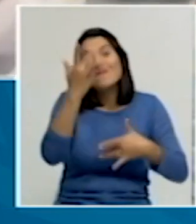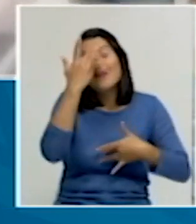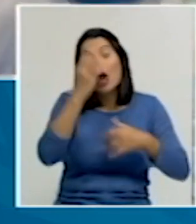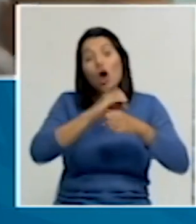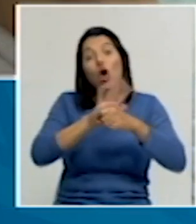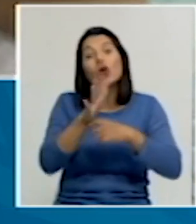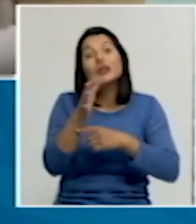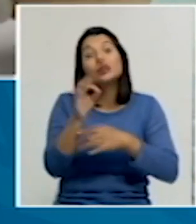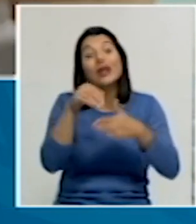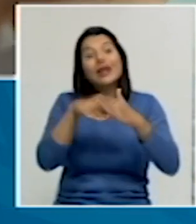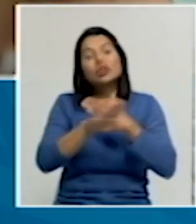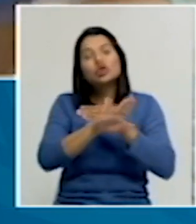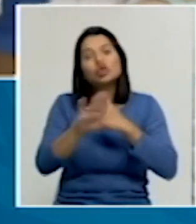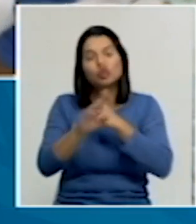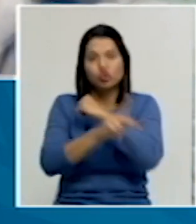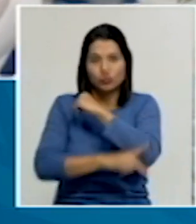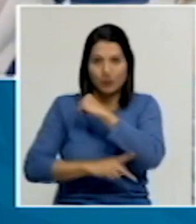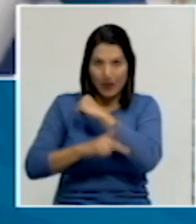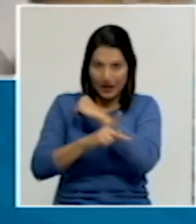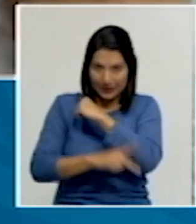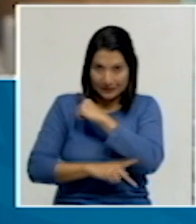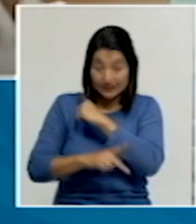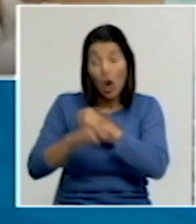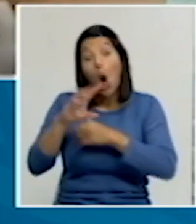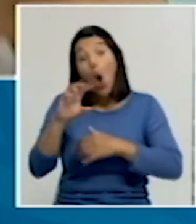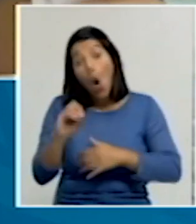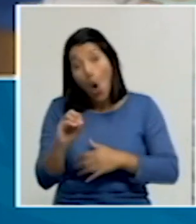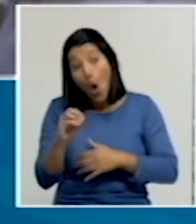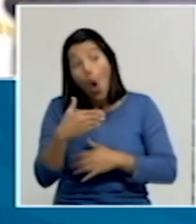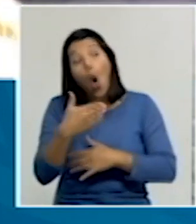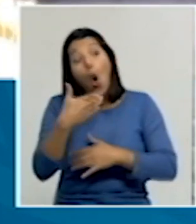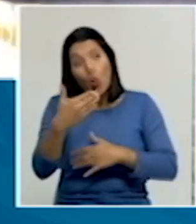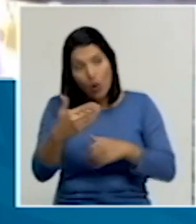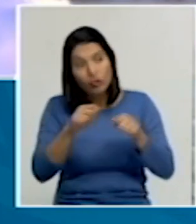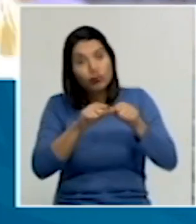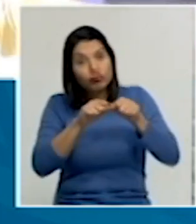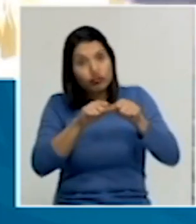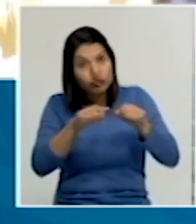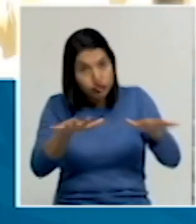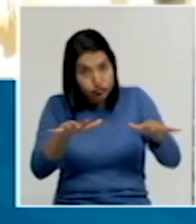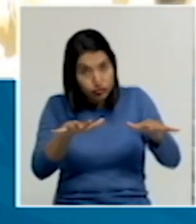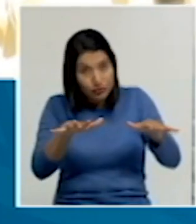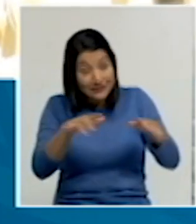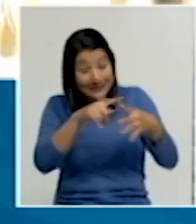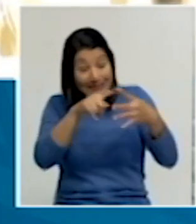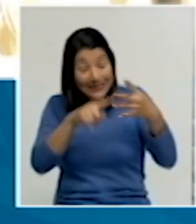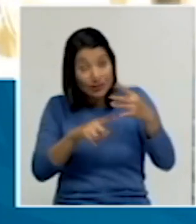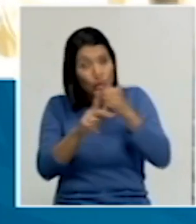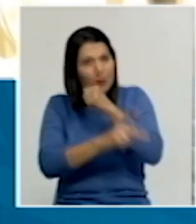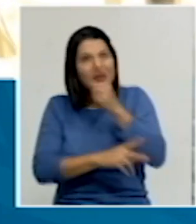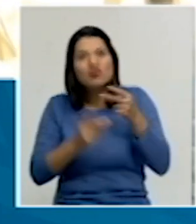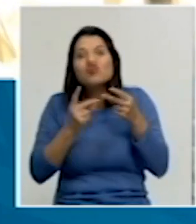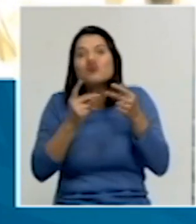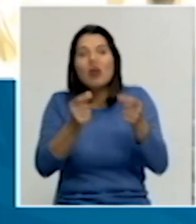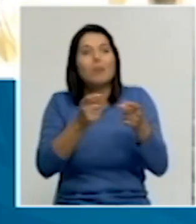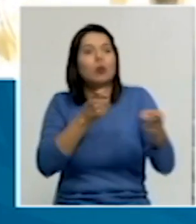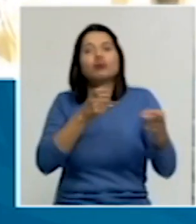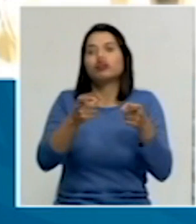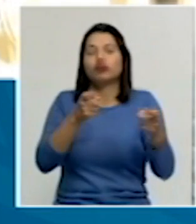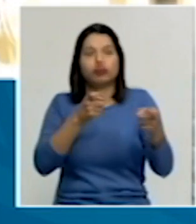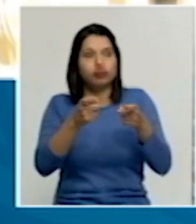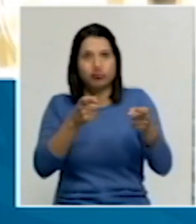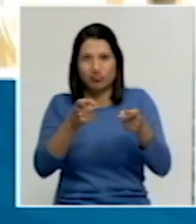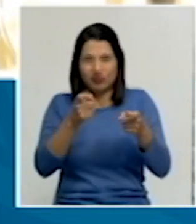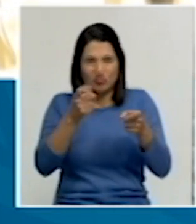sus fronteras, o cuando lo tuvieron, rápidamente lo controlaron y entonces digamos